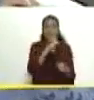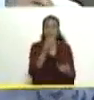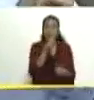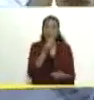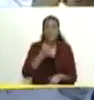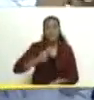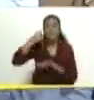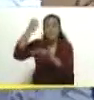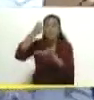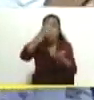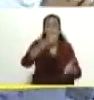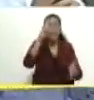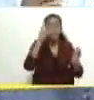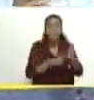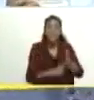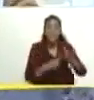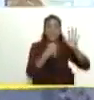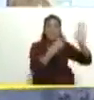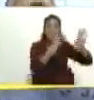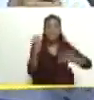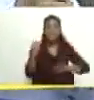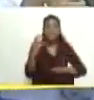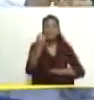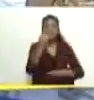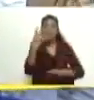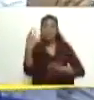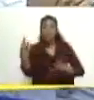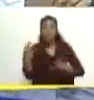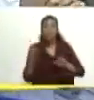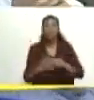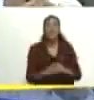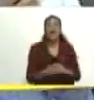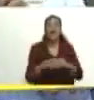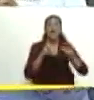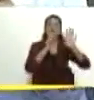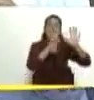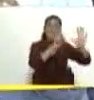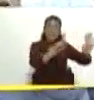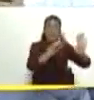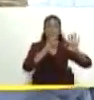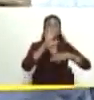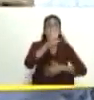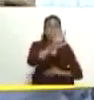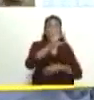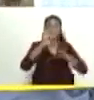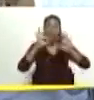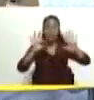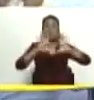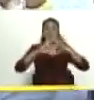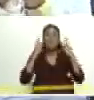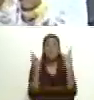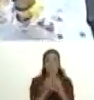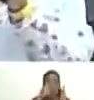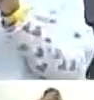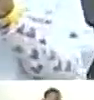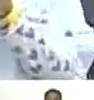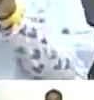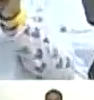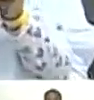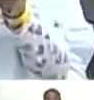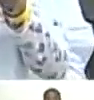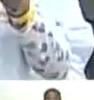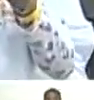familias en 1.609, ¿verdad? Hay 858 familias, de las cuales, bueno, tenemos acá nuestros electores